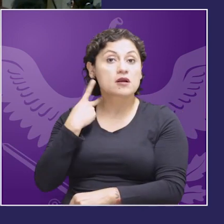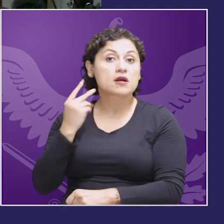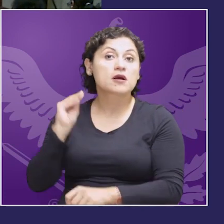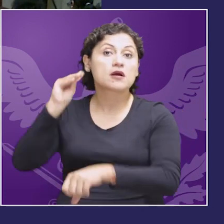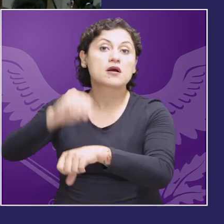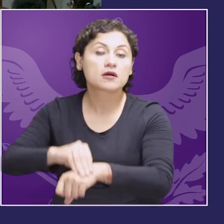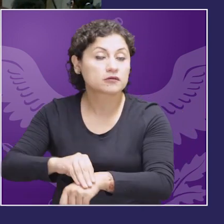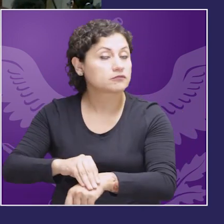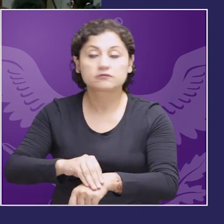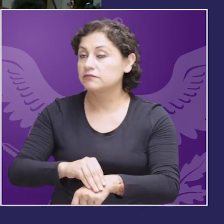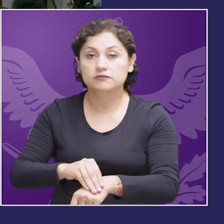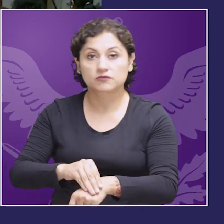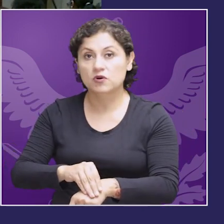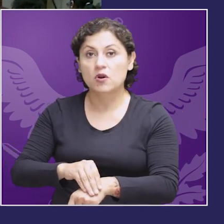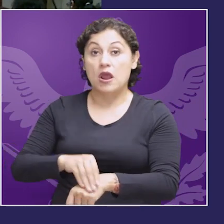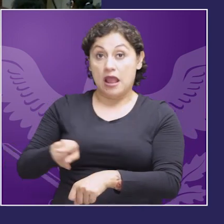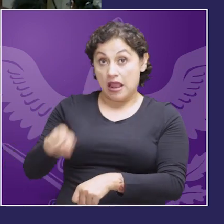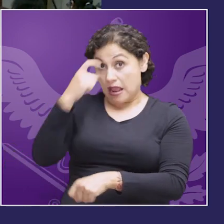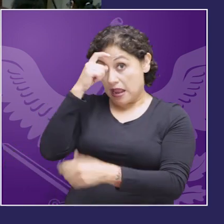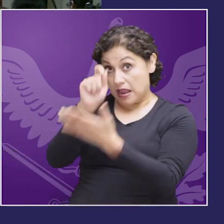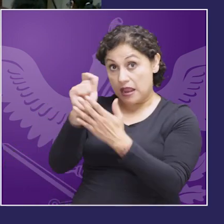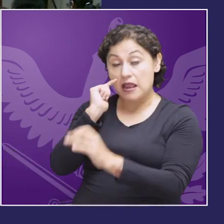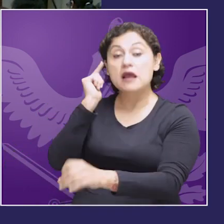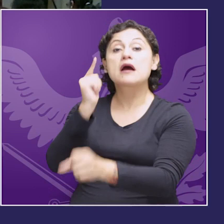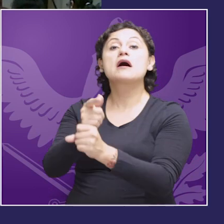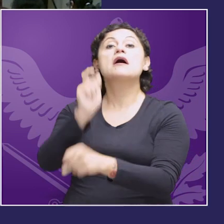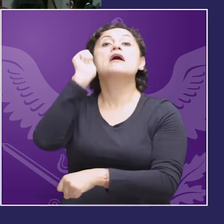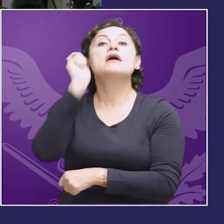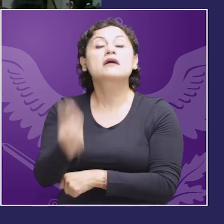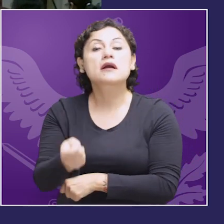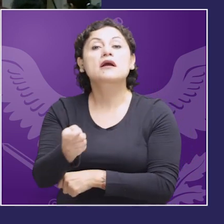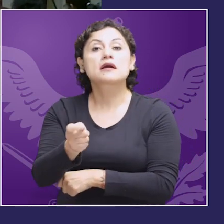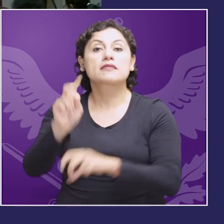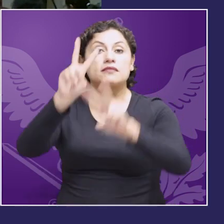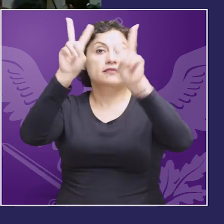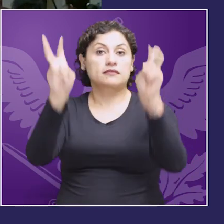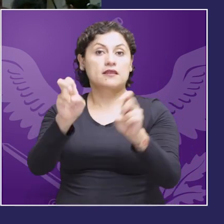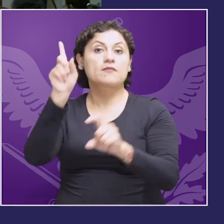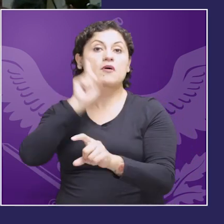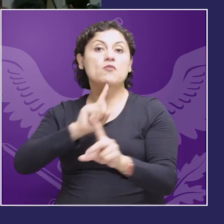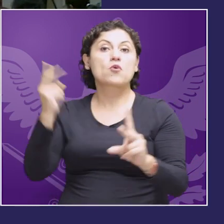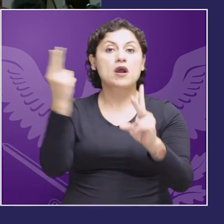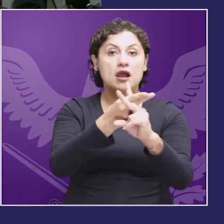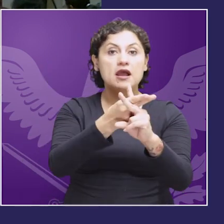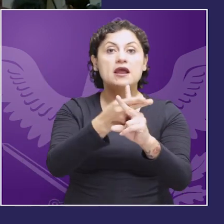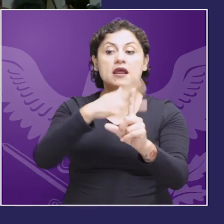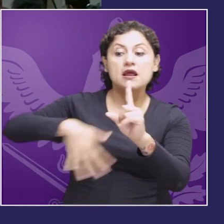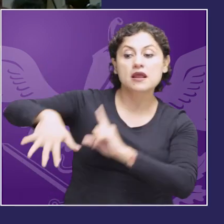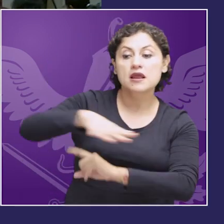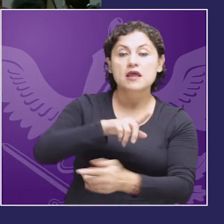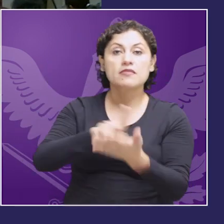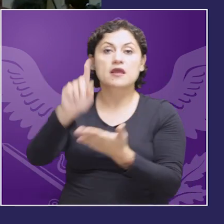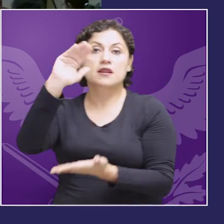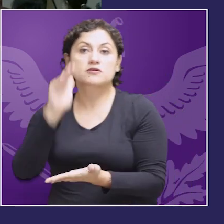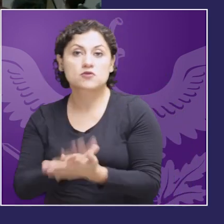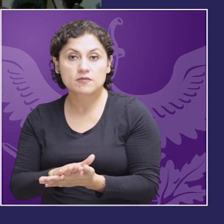claro. Las tasas de feminicidio no disminuyen solo con el establecimiento de nuevas leyes que lo tipifican. Por el contrario,